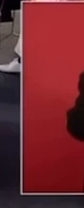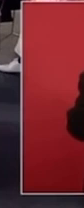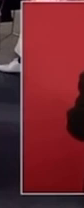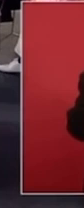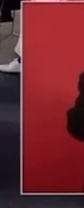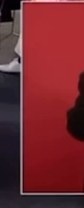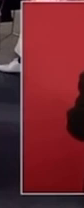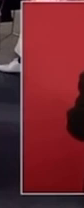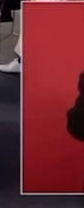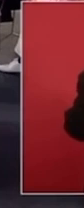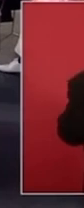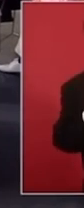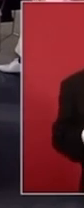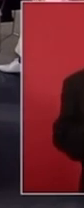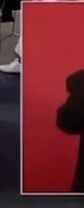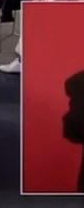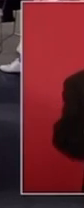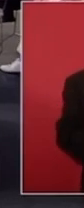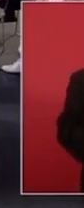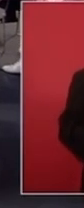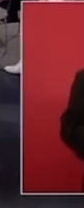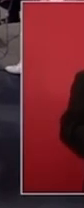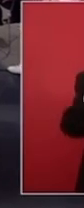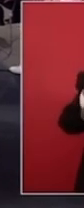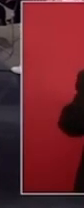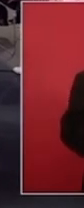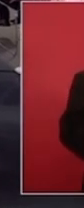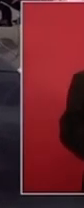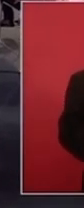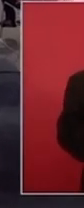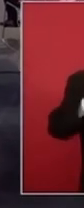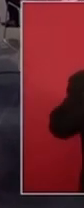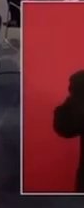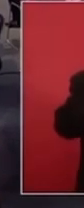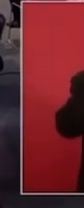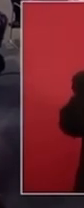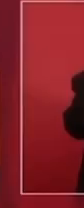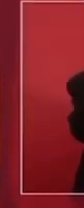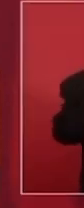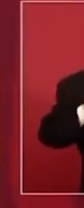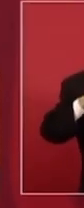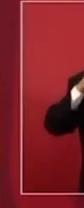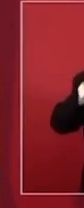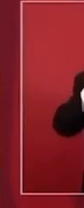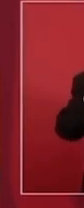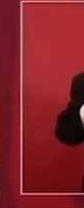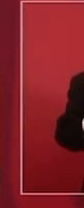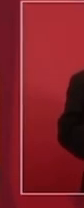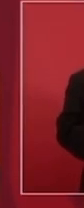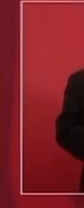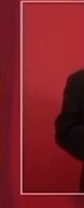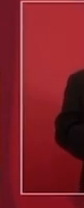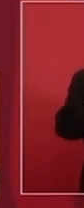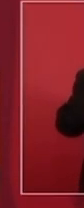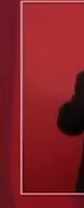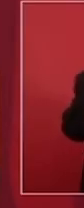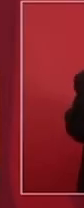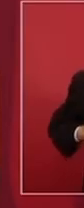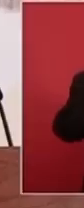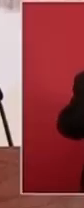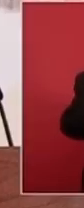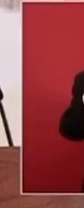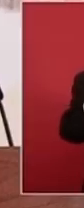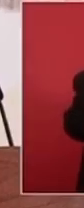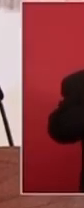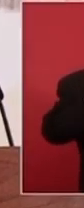tiempo. No, siempre he dicho que hemos recibido un trato muy respetuoso del presidente